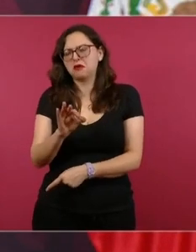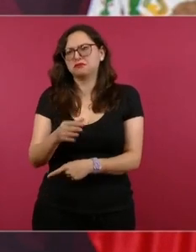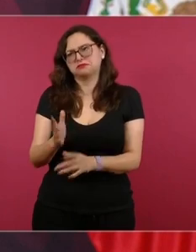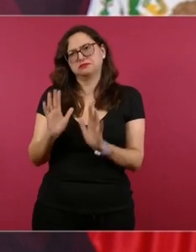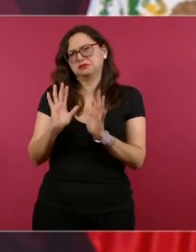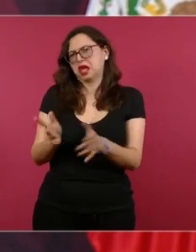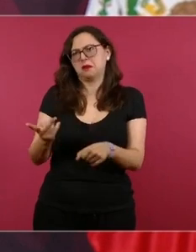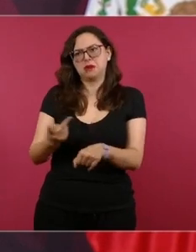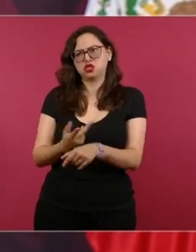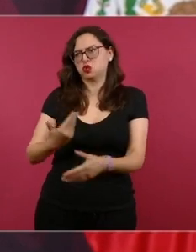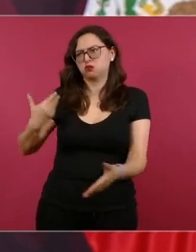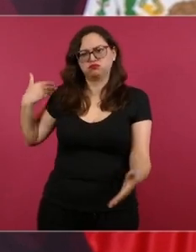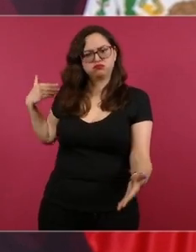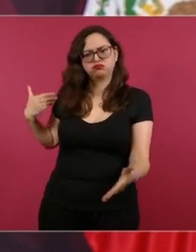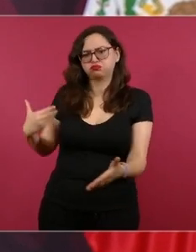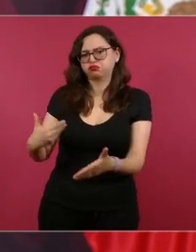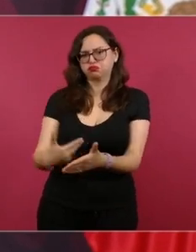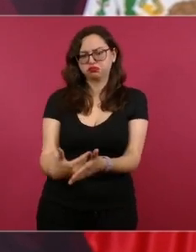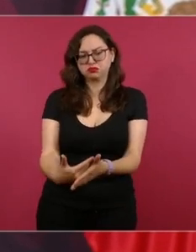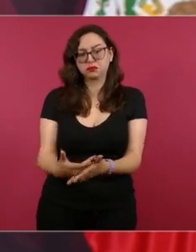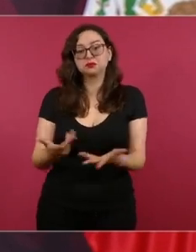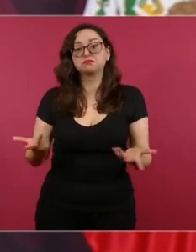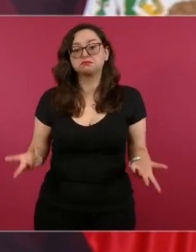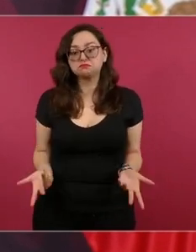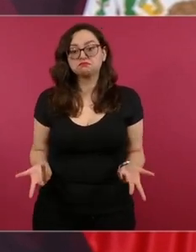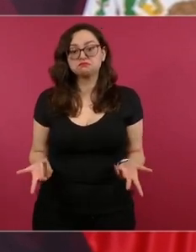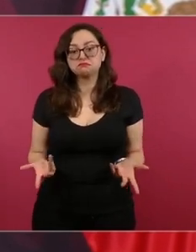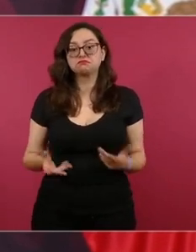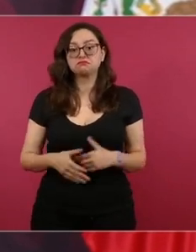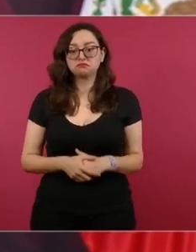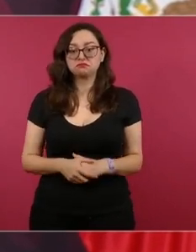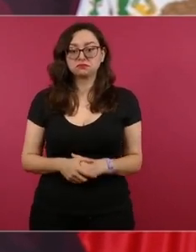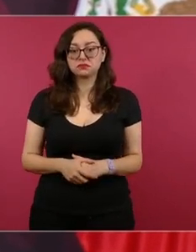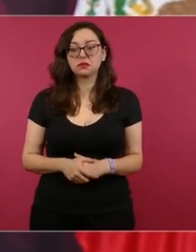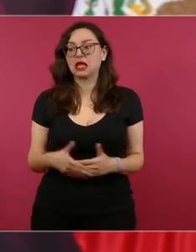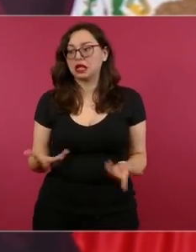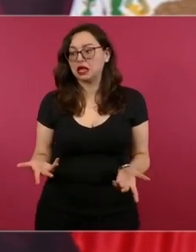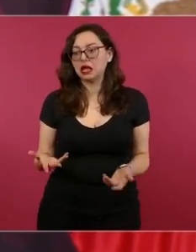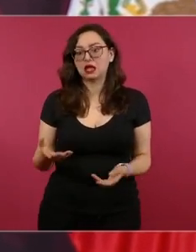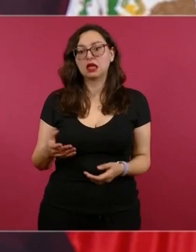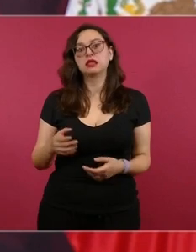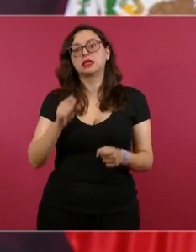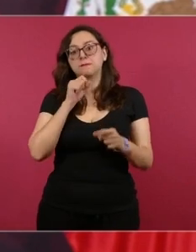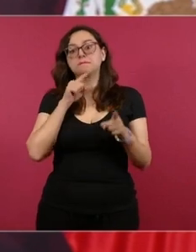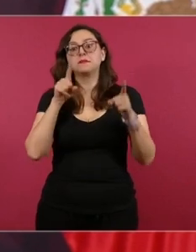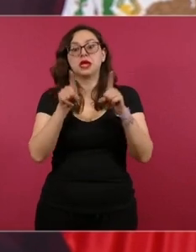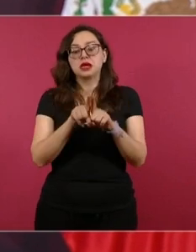de las mentiras, ¿no? De que va a haber un cambio.